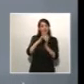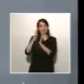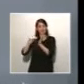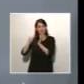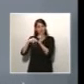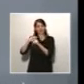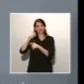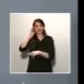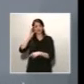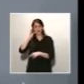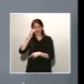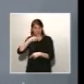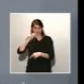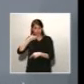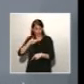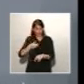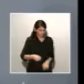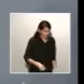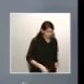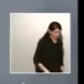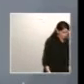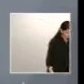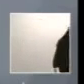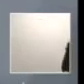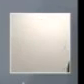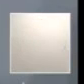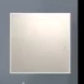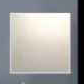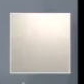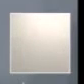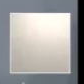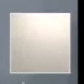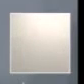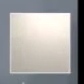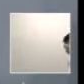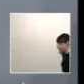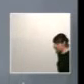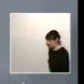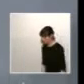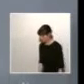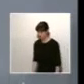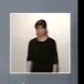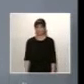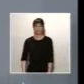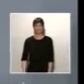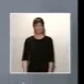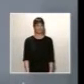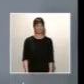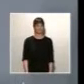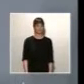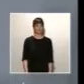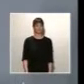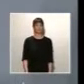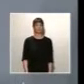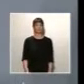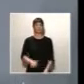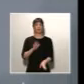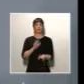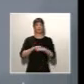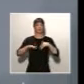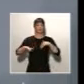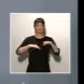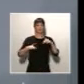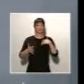con presencia activa en las estaciones de AVE de Córdoba, Sevilla y Alicante, un centro